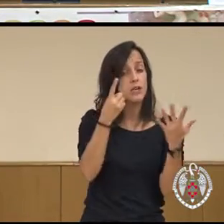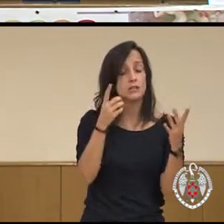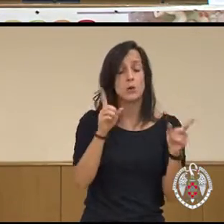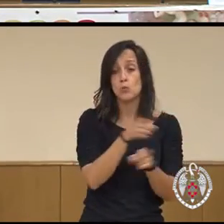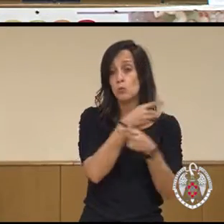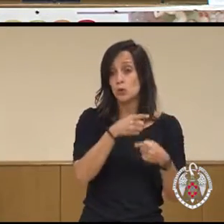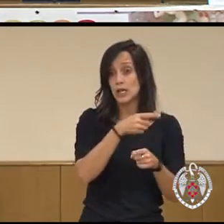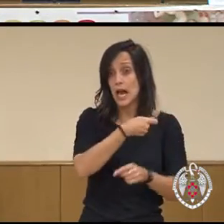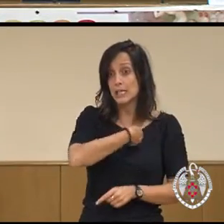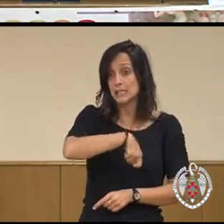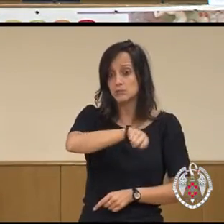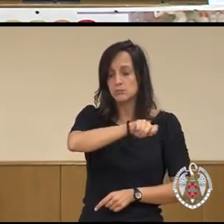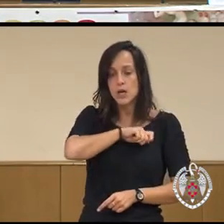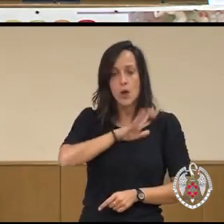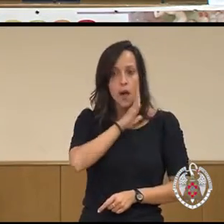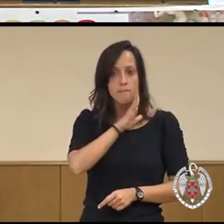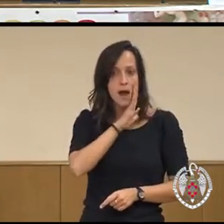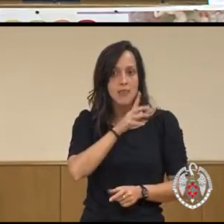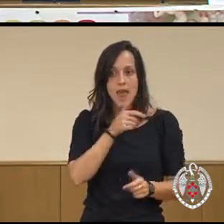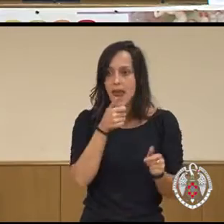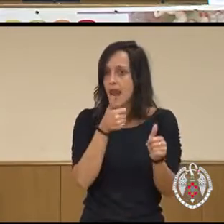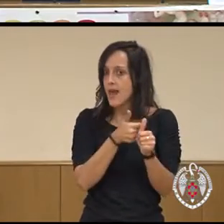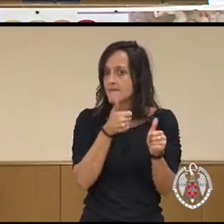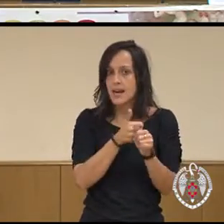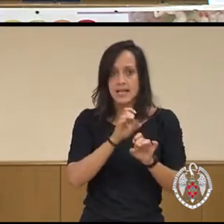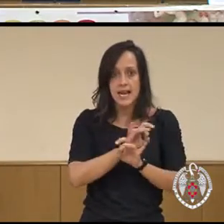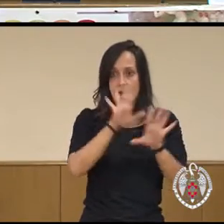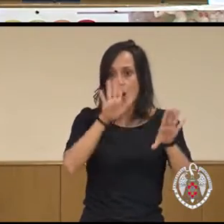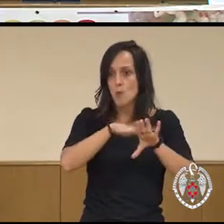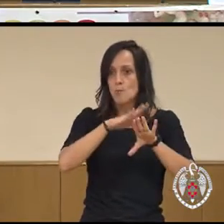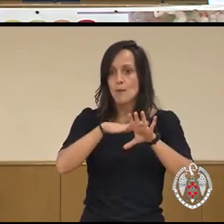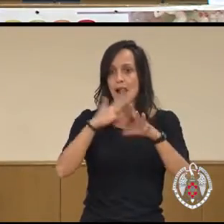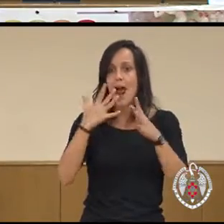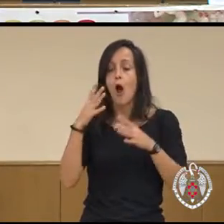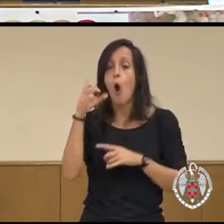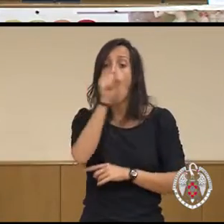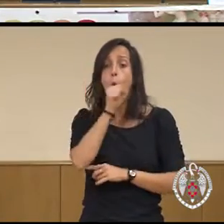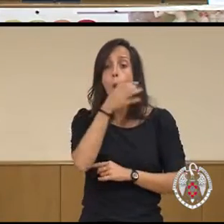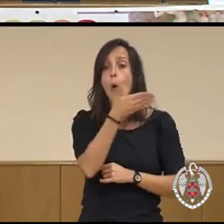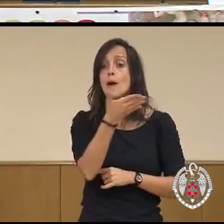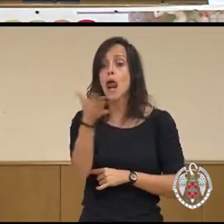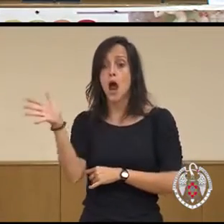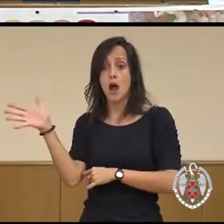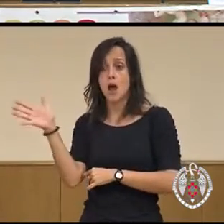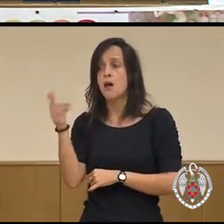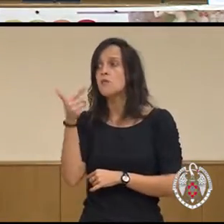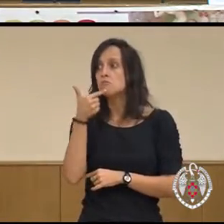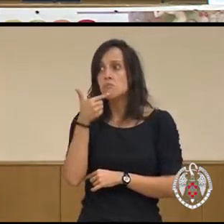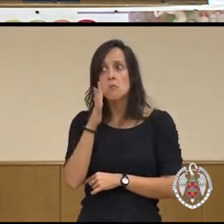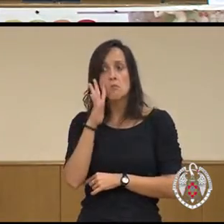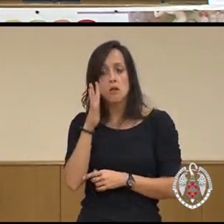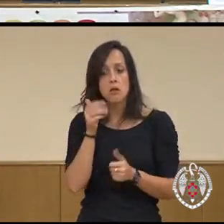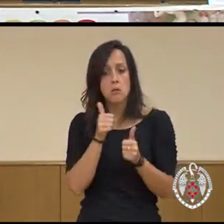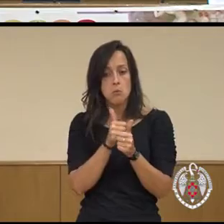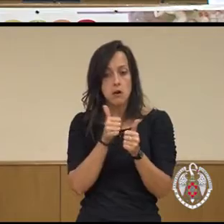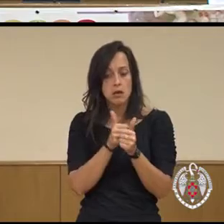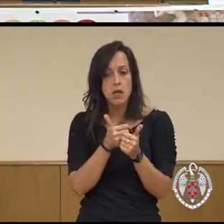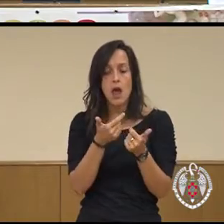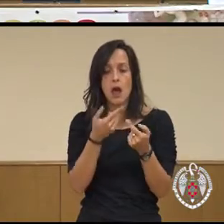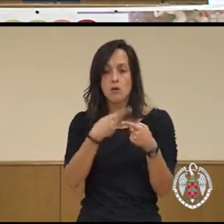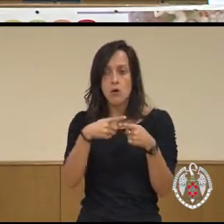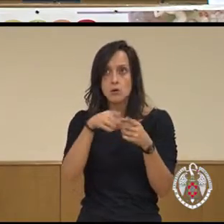la ópera, en tanto que melodía de una sola persona cantando acompañada, con todo lo que supone esto para la expresión de